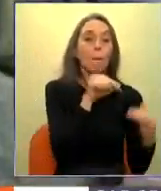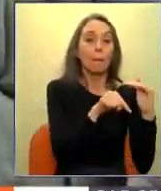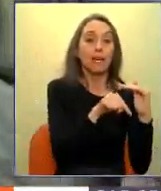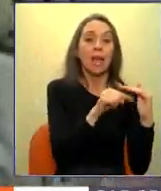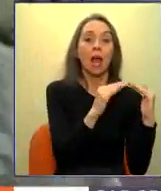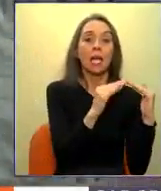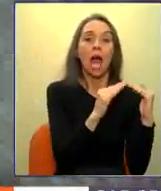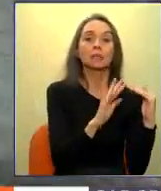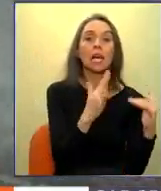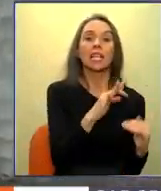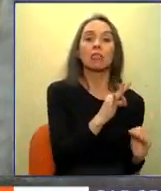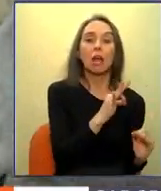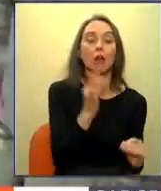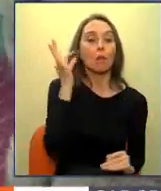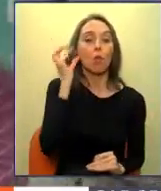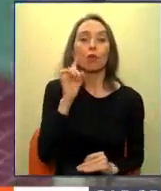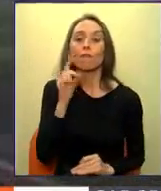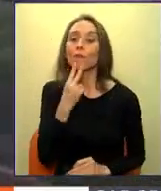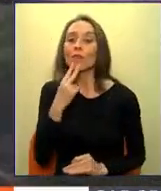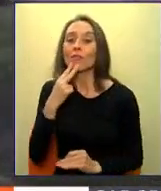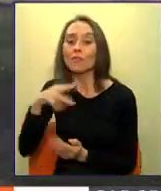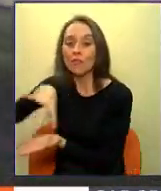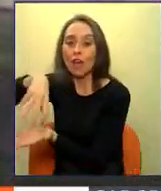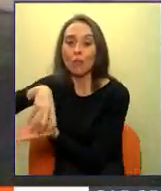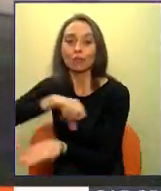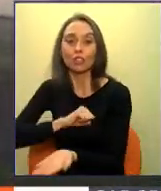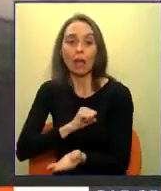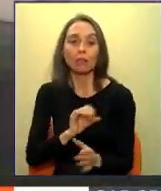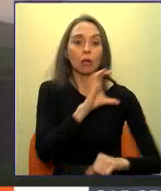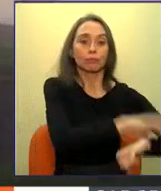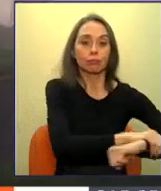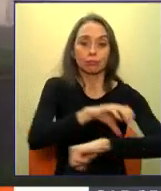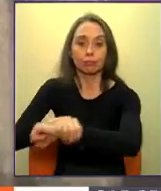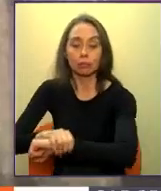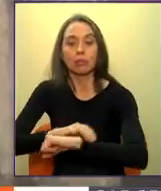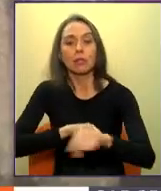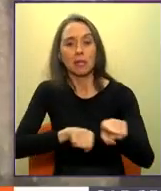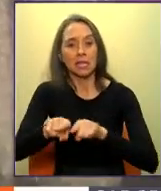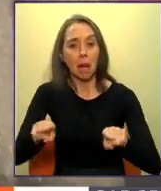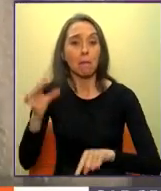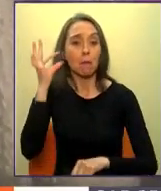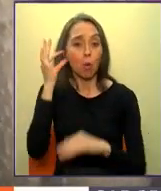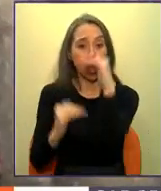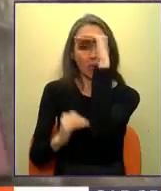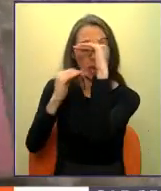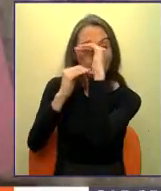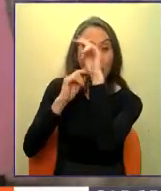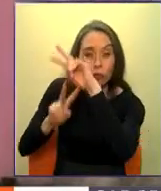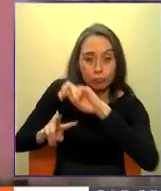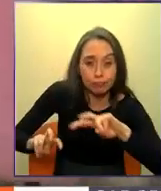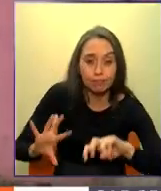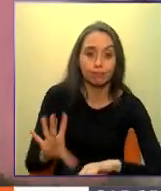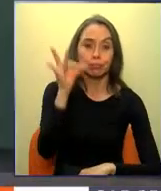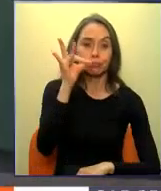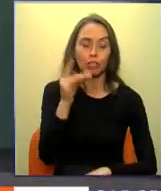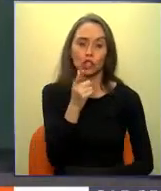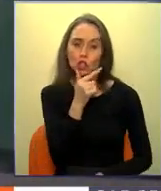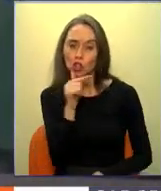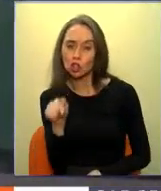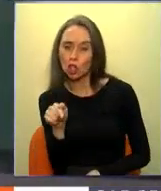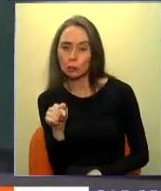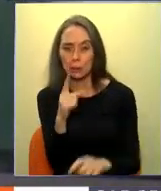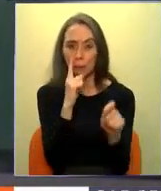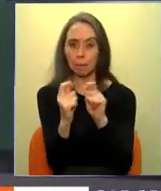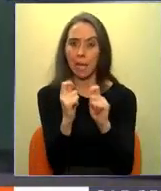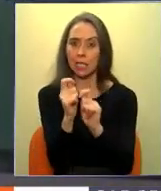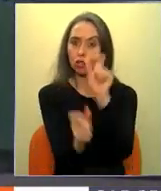Santiago. Durante el día las diligencias continuaron. En el departamento de la mujer se habrían hallado elementos sospechosos y de riesgo para